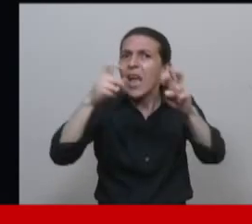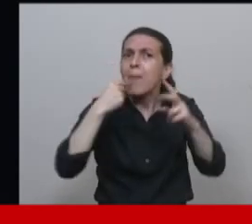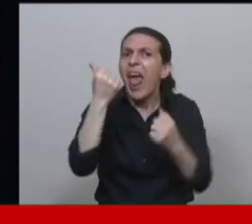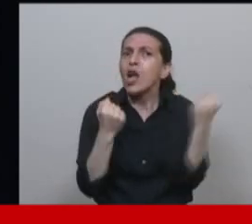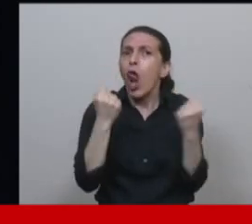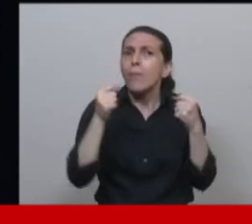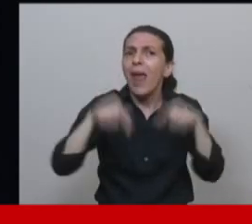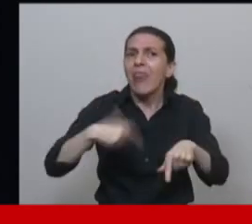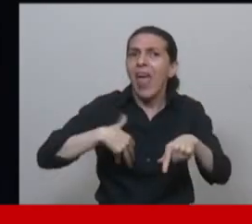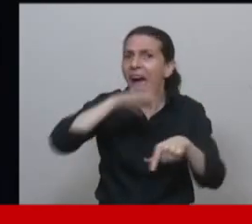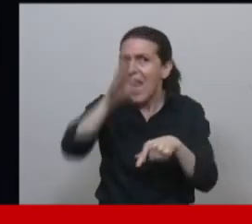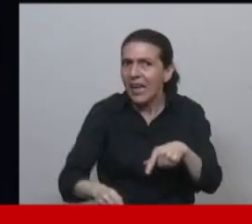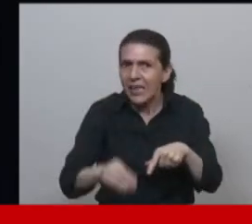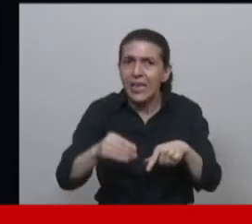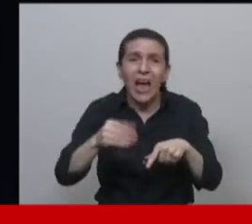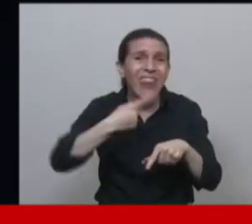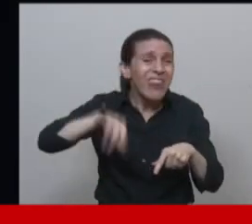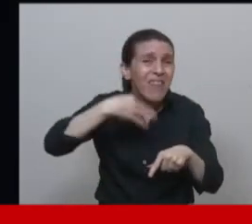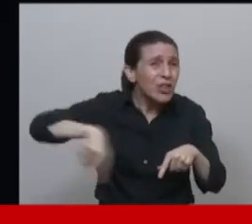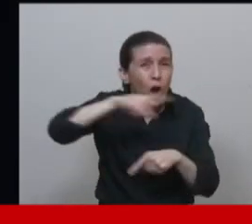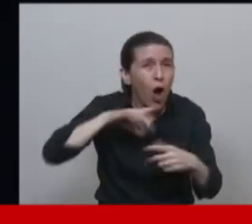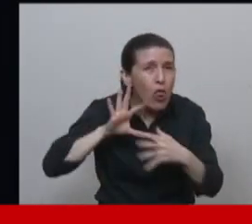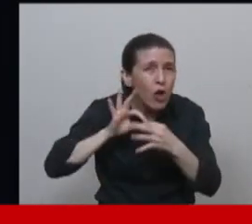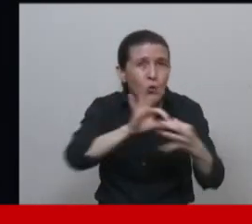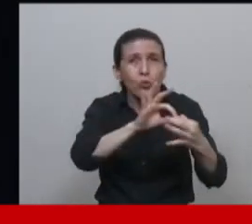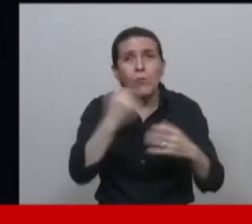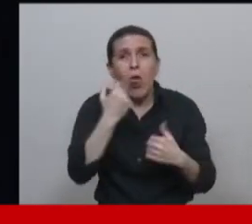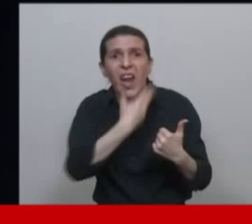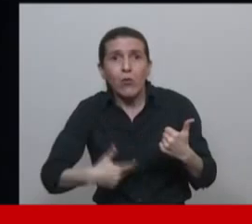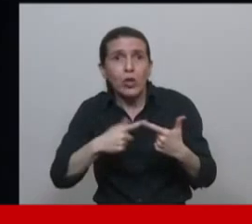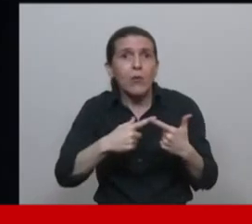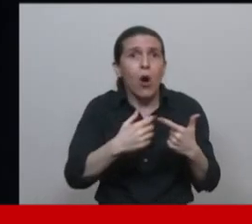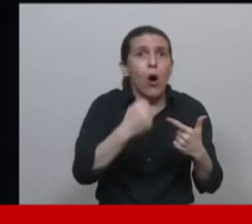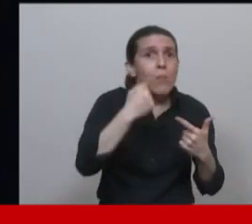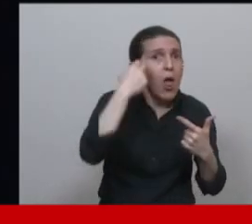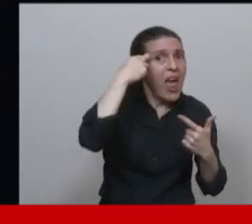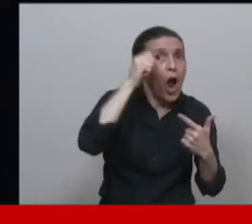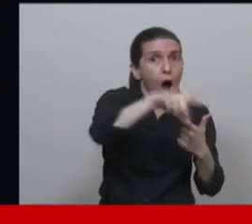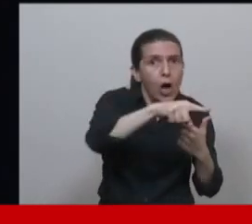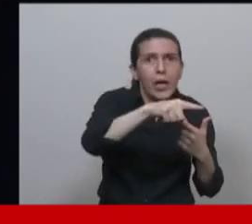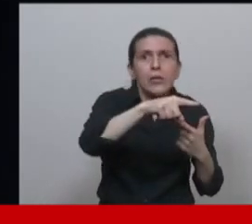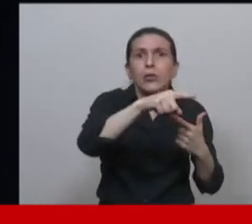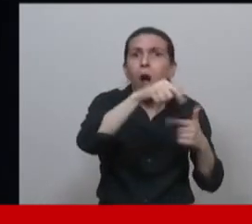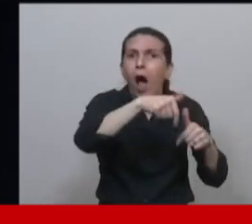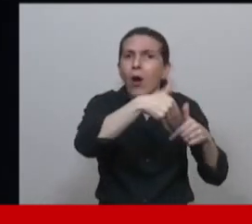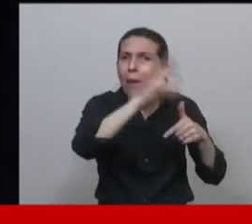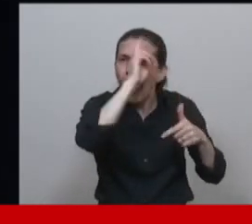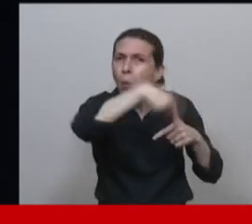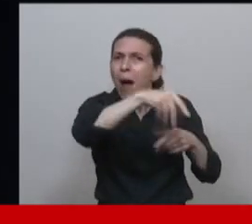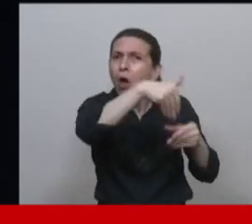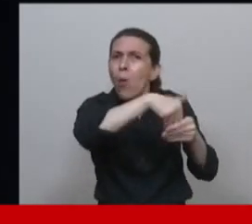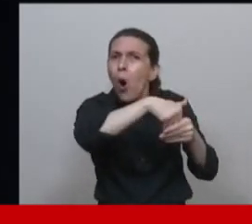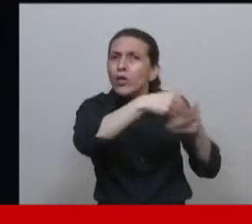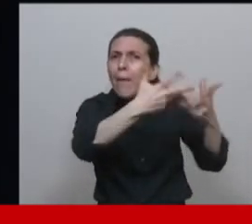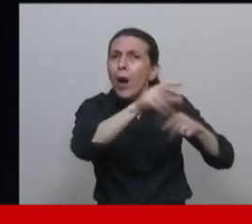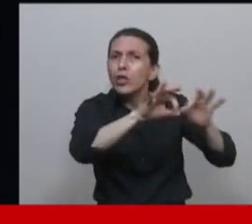que lograr entre todos, Ejecutivo y Congreso, y en este momento se está votando un proyecto de ley